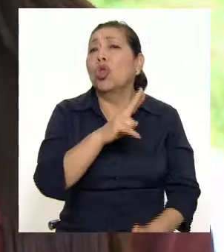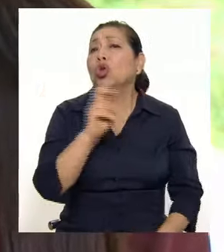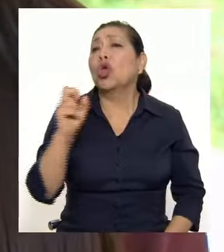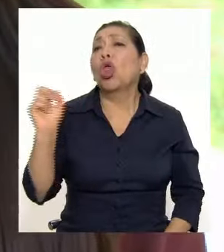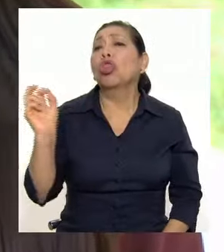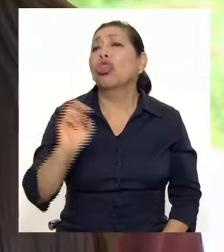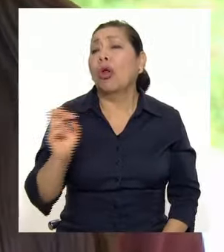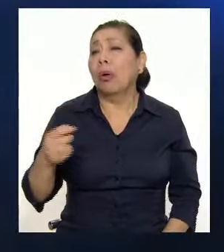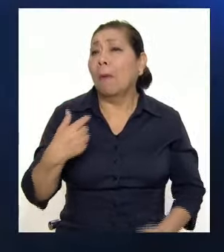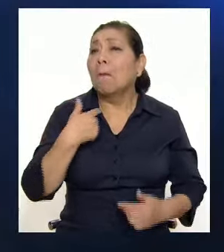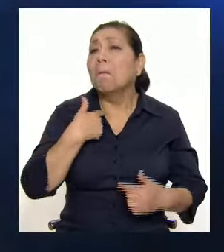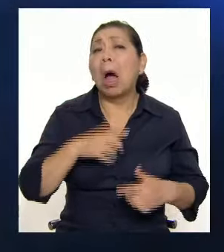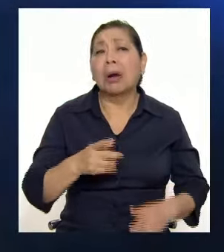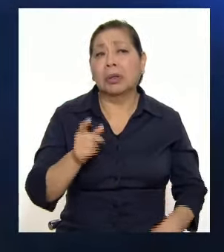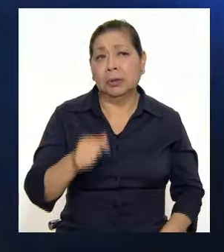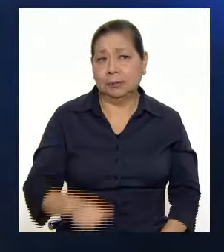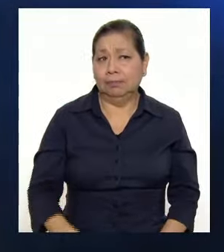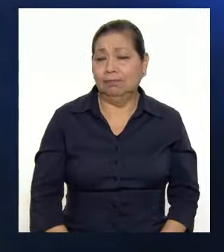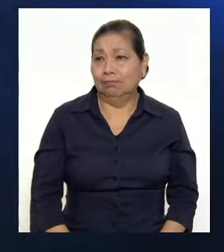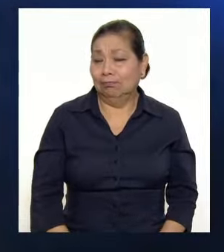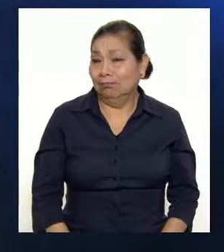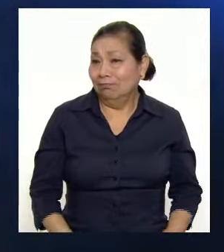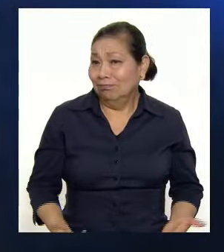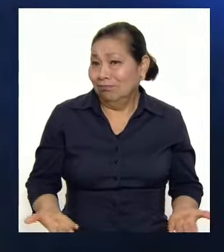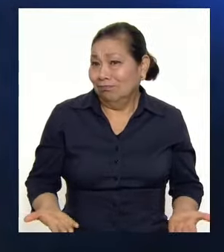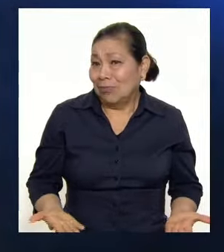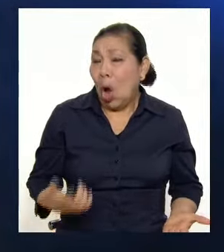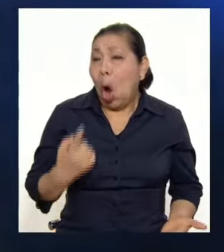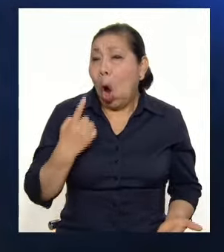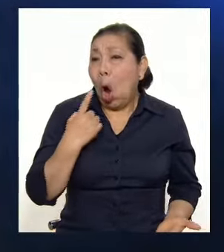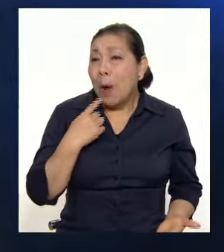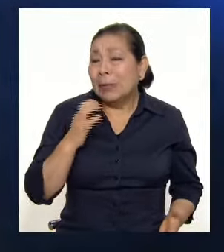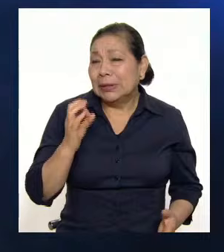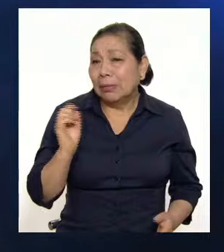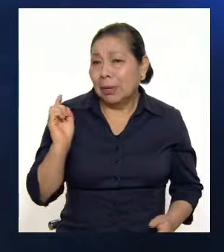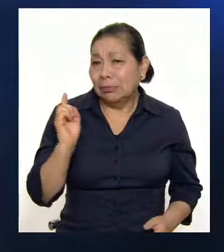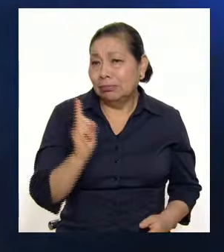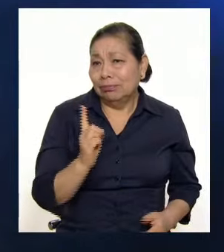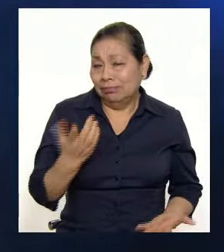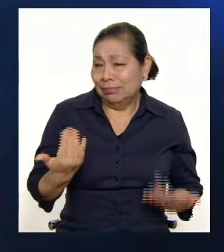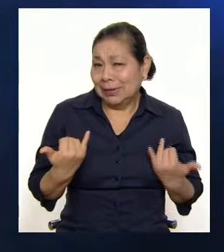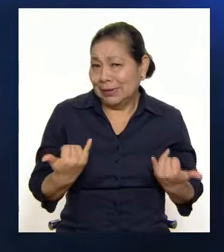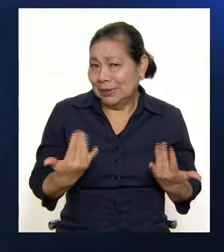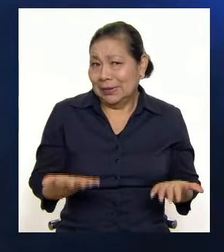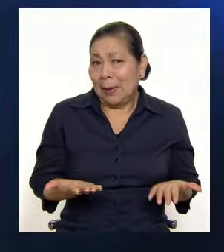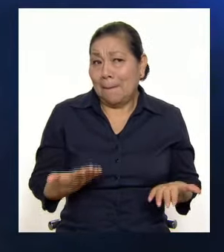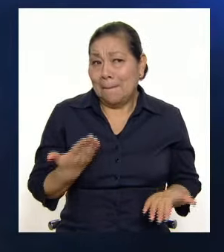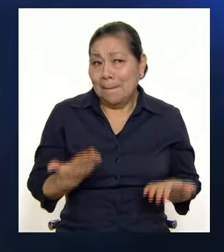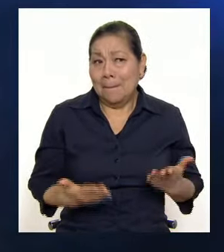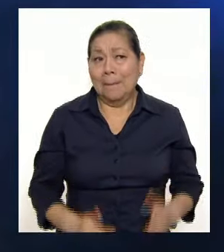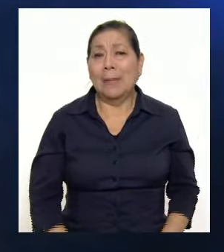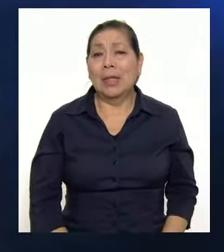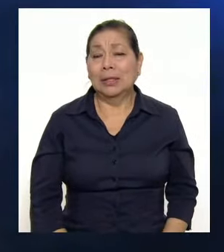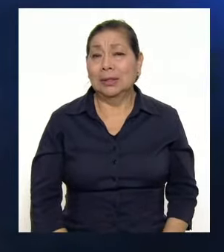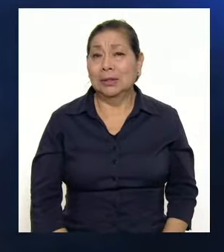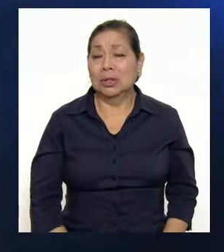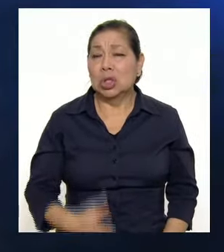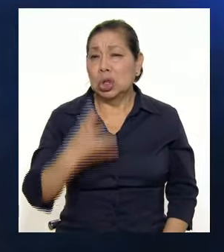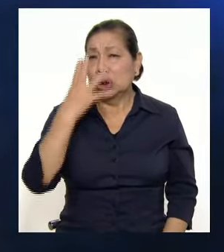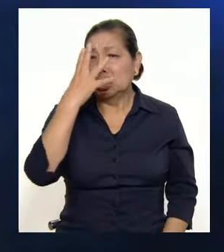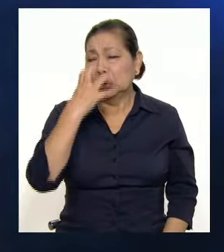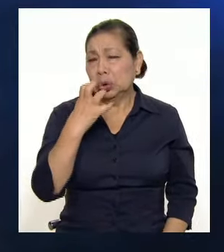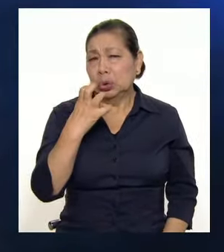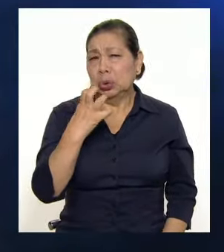$200 por esa cadena. Se trataba de un cliente frecuente, que esta vez, al parecer, estaba